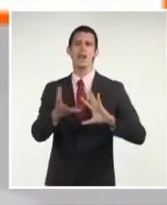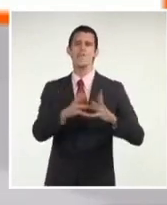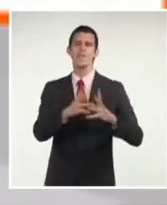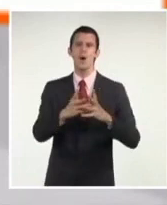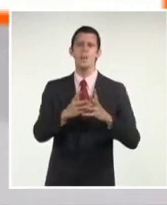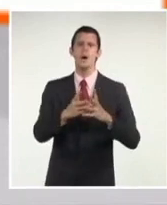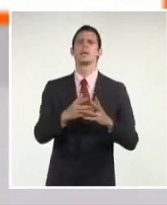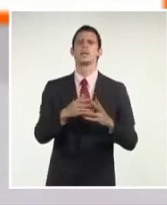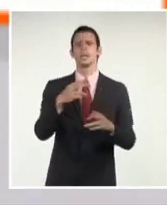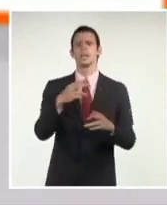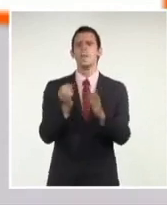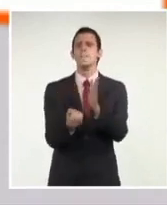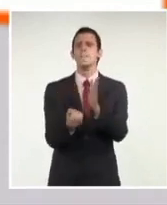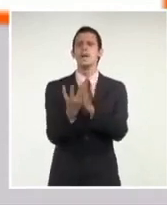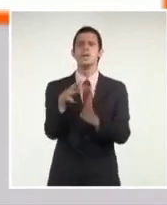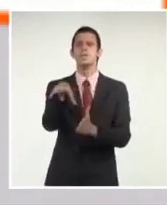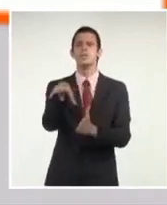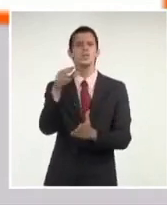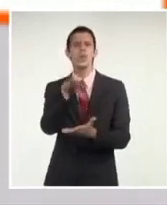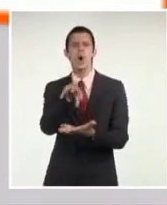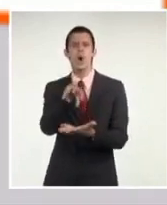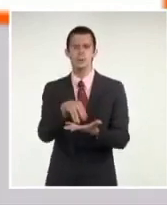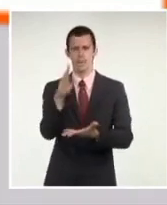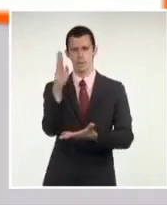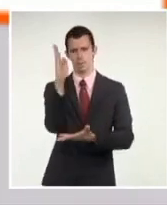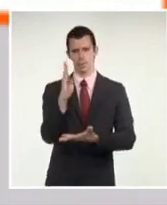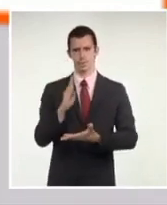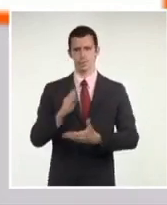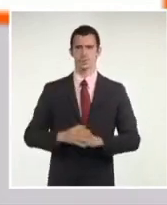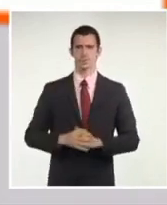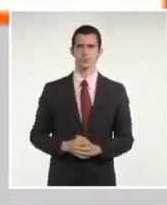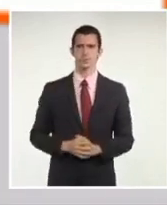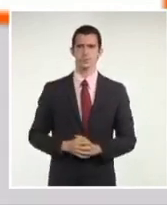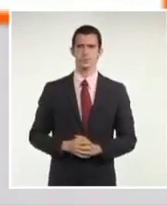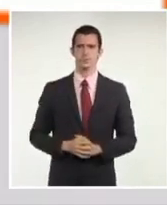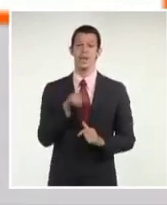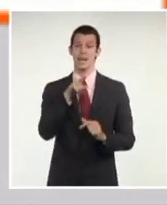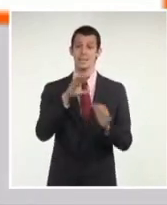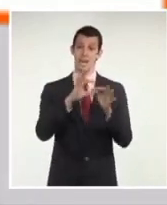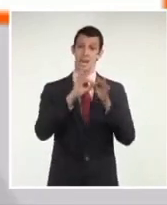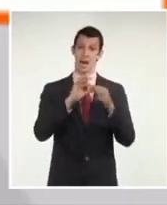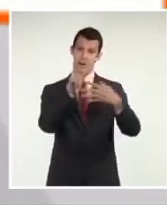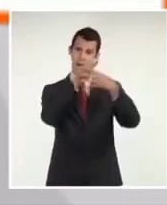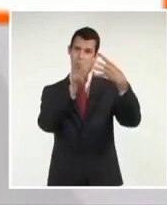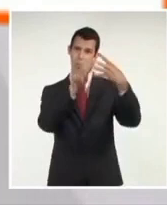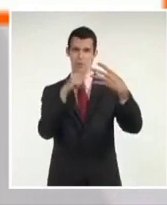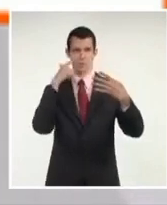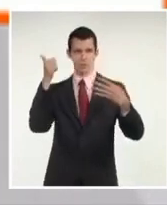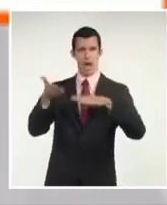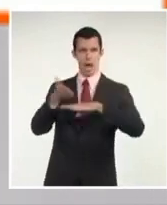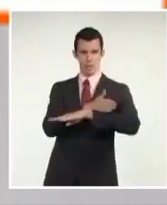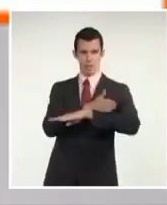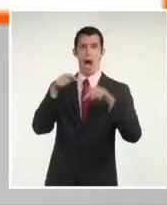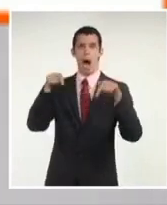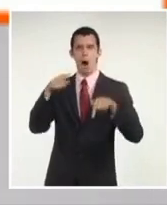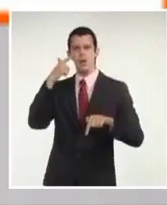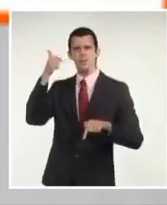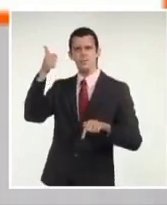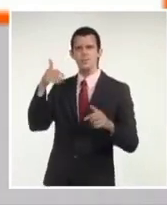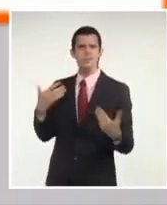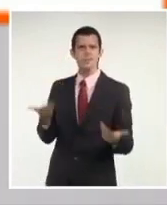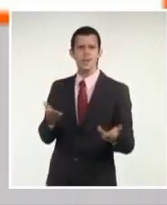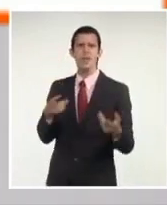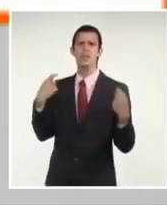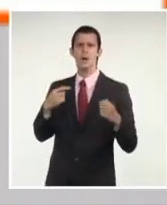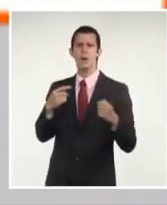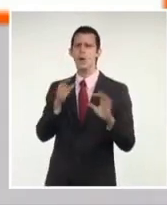diapositiva, que son las variantes de interés. Interés en el sentido de que hay que seguirlas. a ver qué pasa con ellas. Porque en algunos países